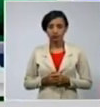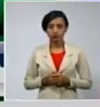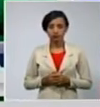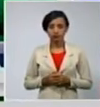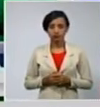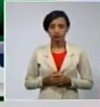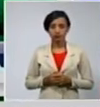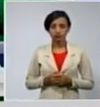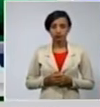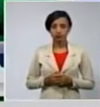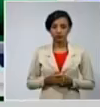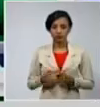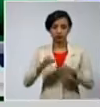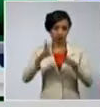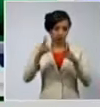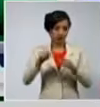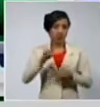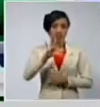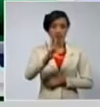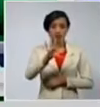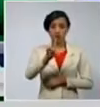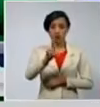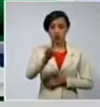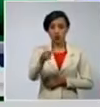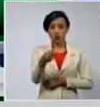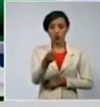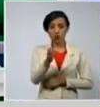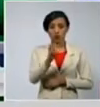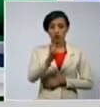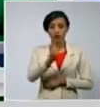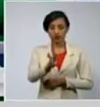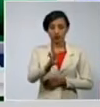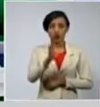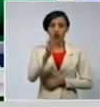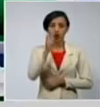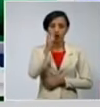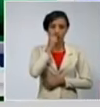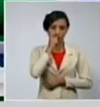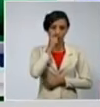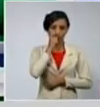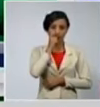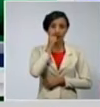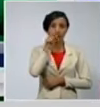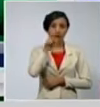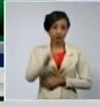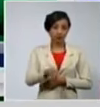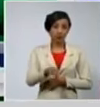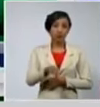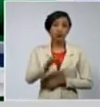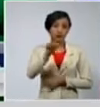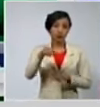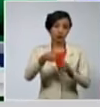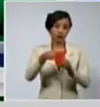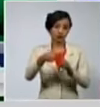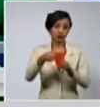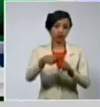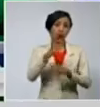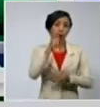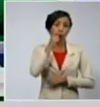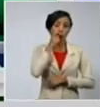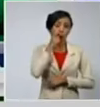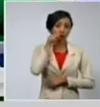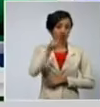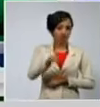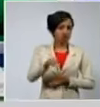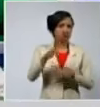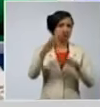el 51,3% es del sexo masculino, cifra que se ha mantenido similar a través